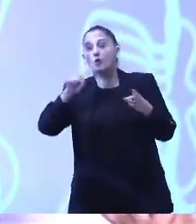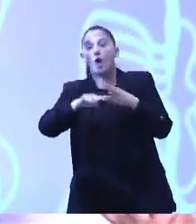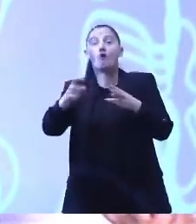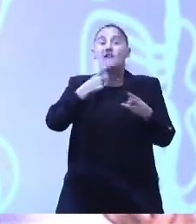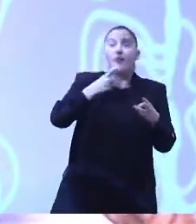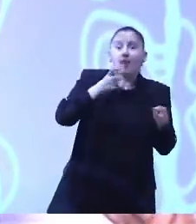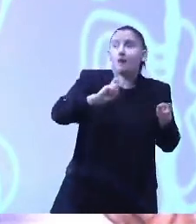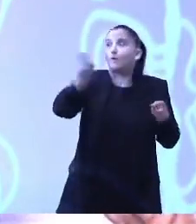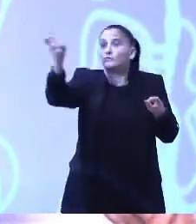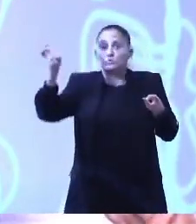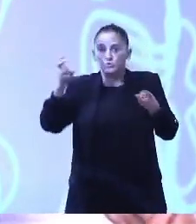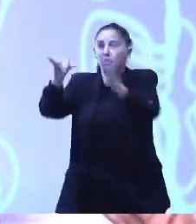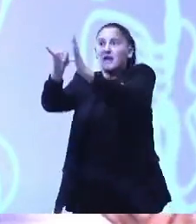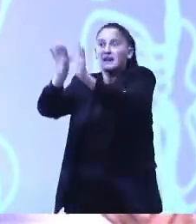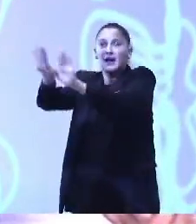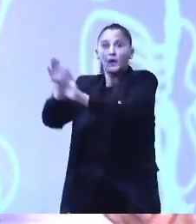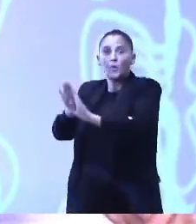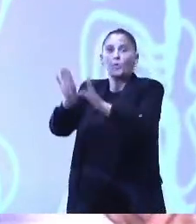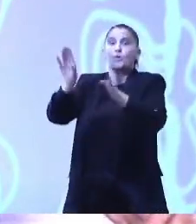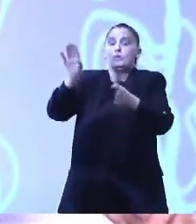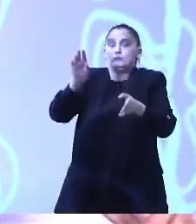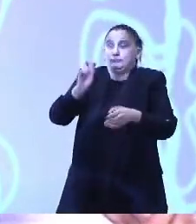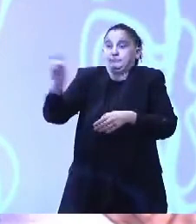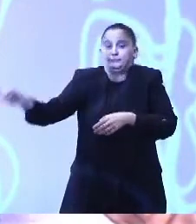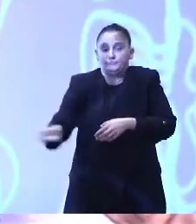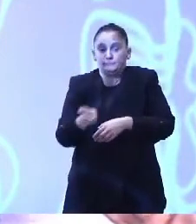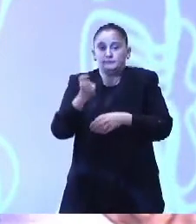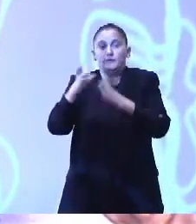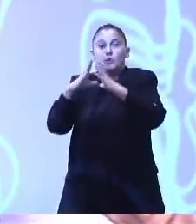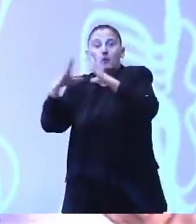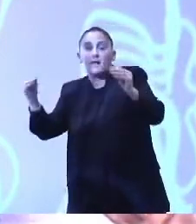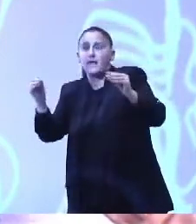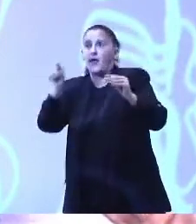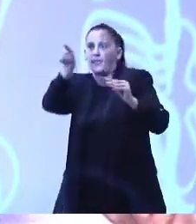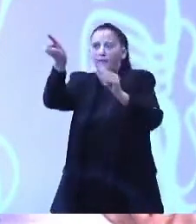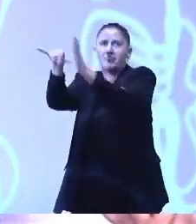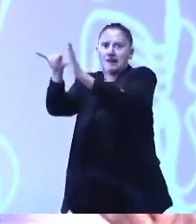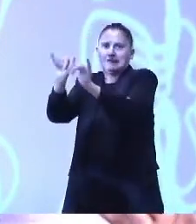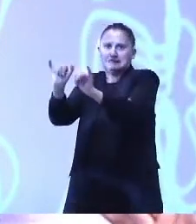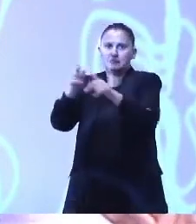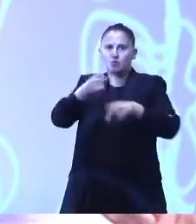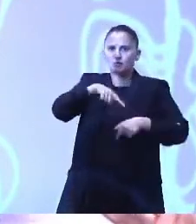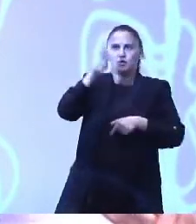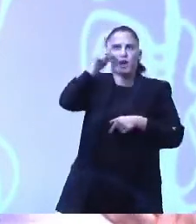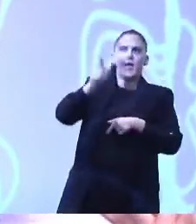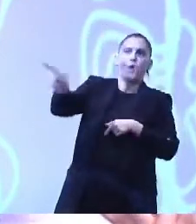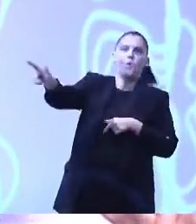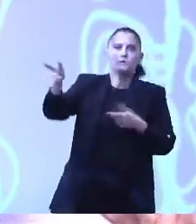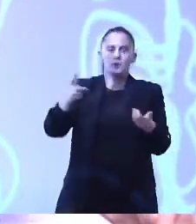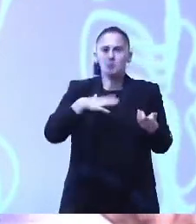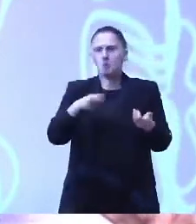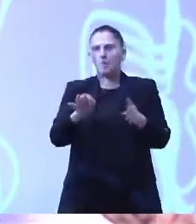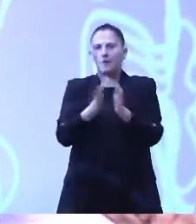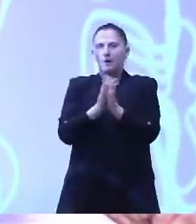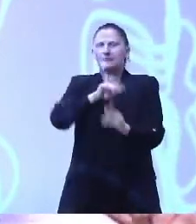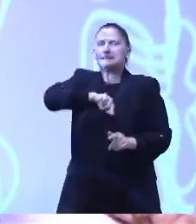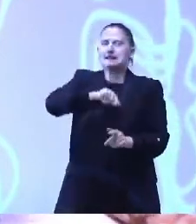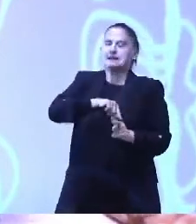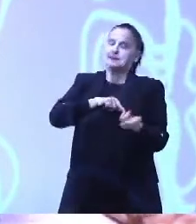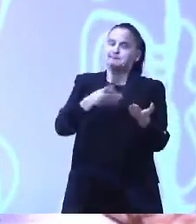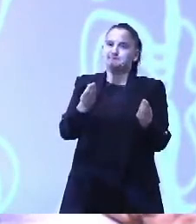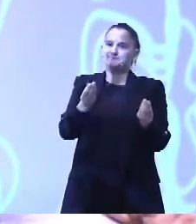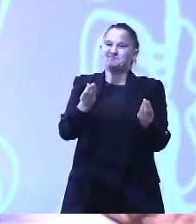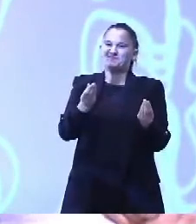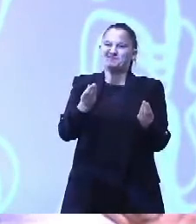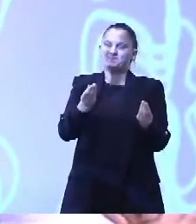Finlandia o también Rumanía, Bulgaria. Y por tanto, a lo mejor tenemos una cierta distancia en cuanto a lo